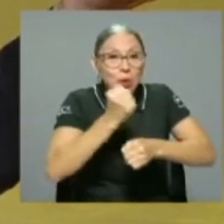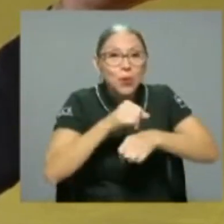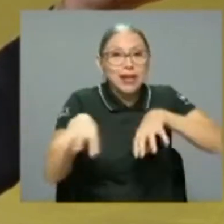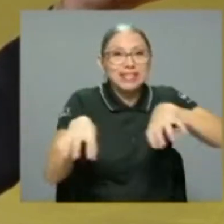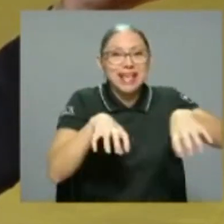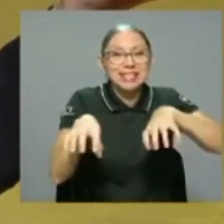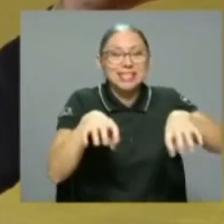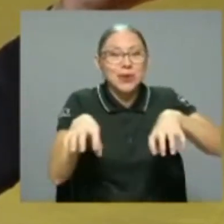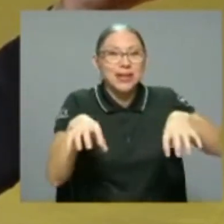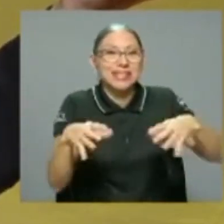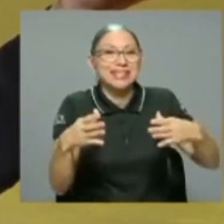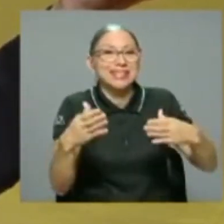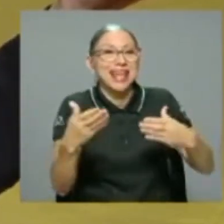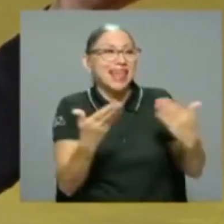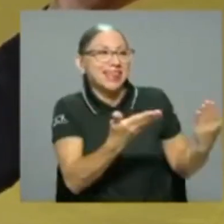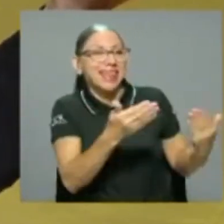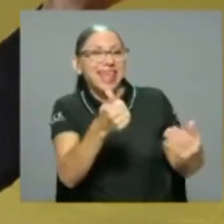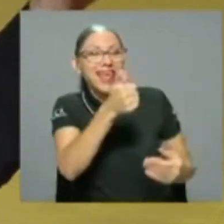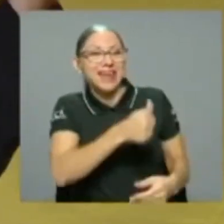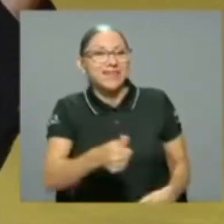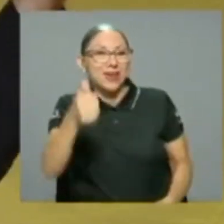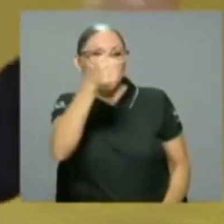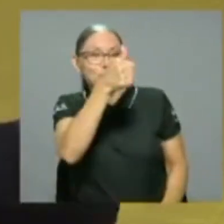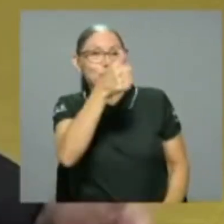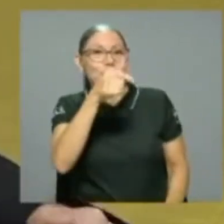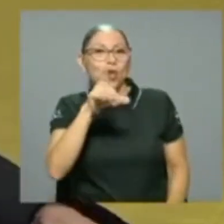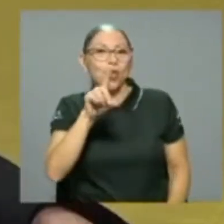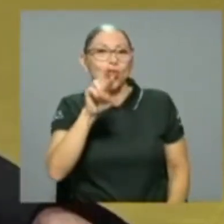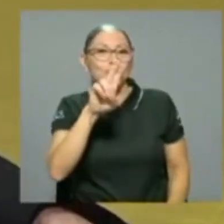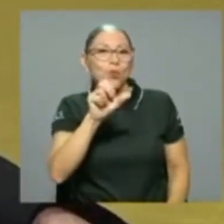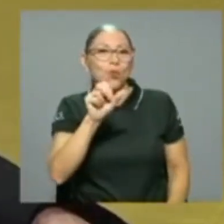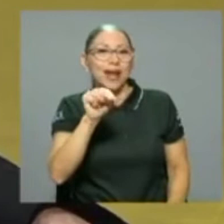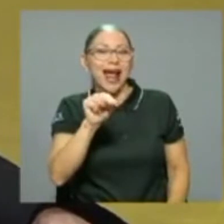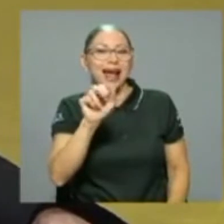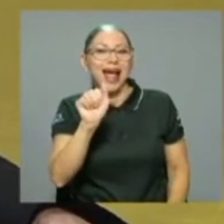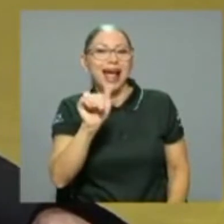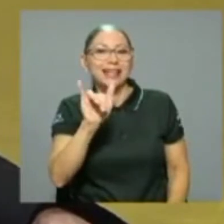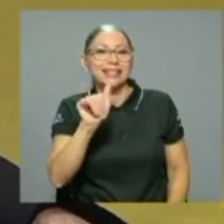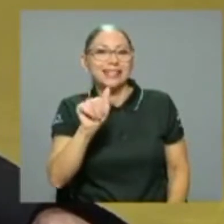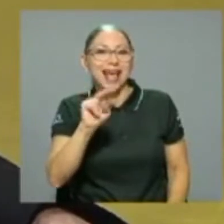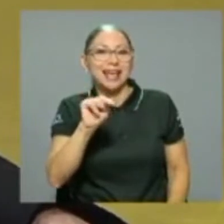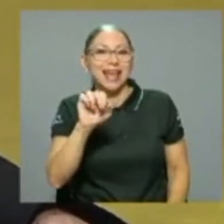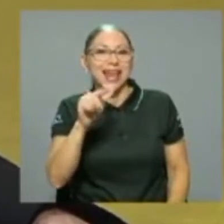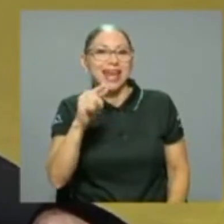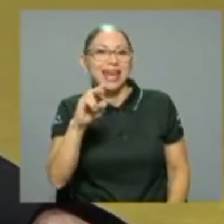de el rector Durán Ayanegui,